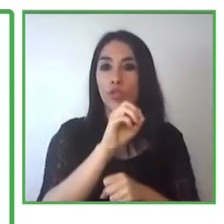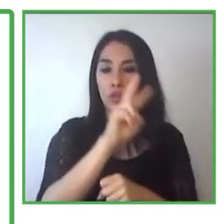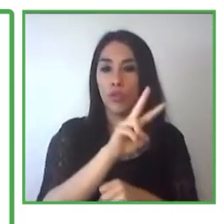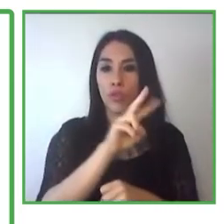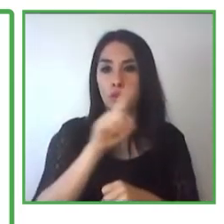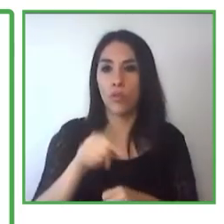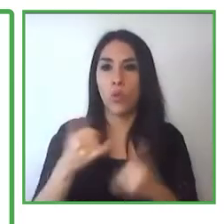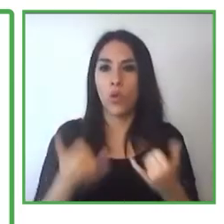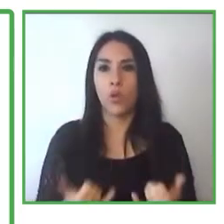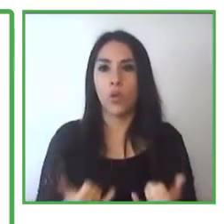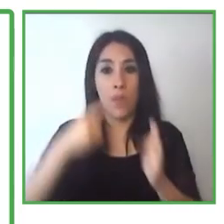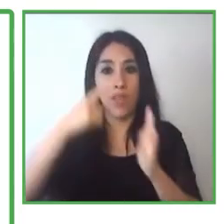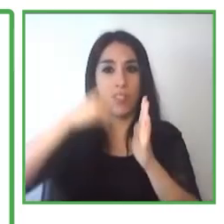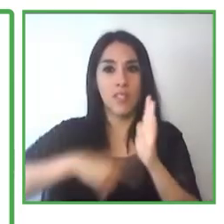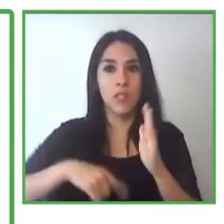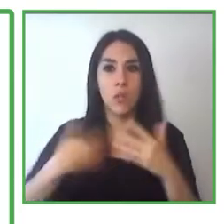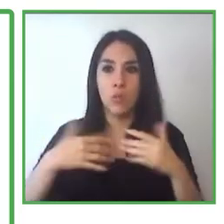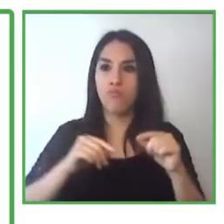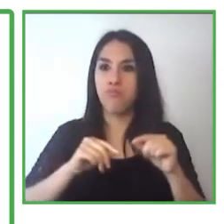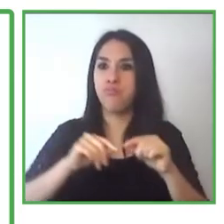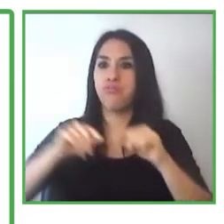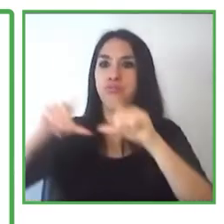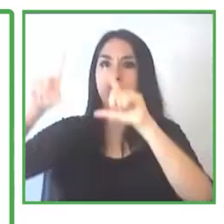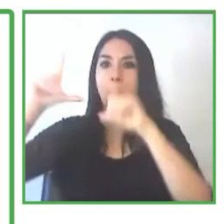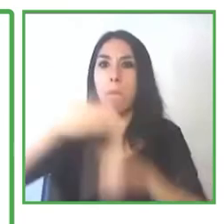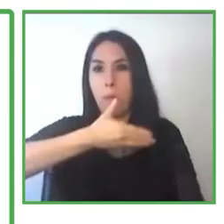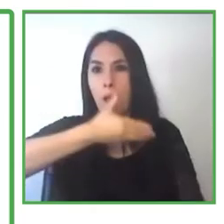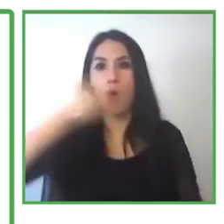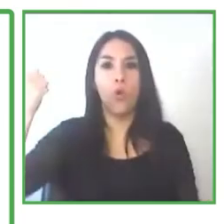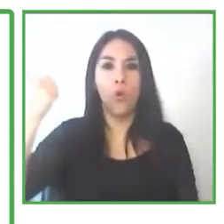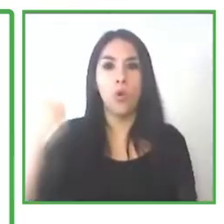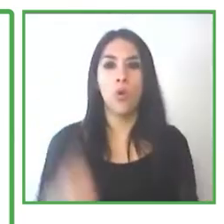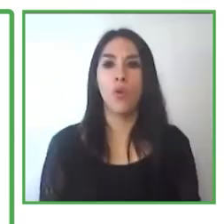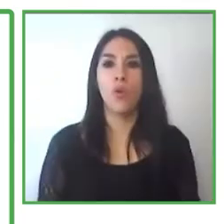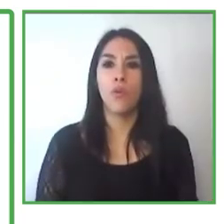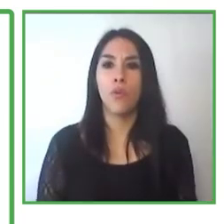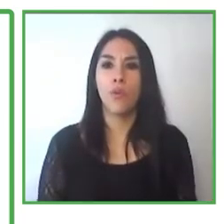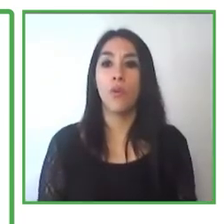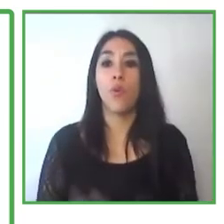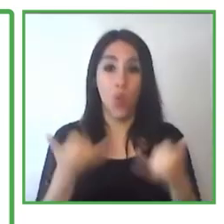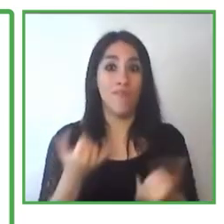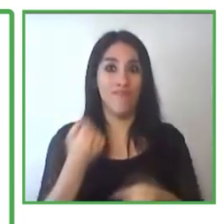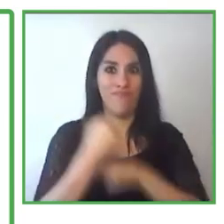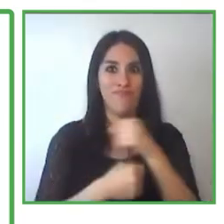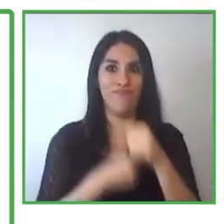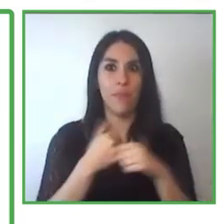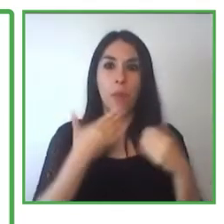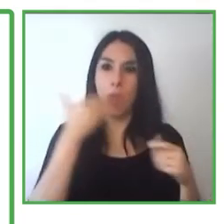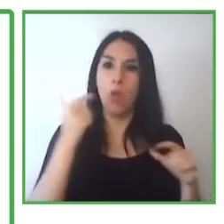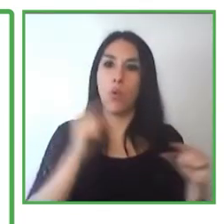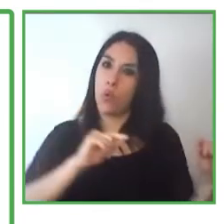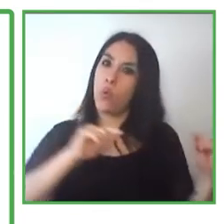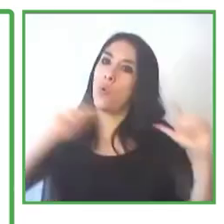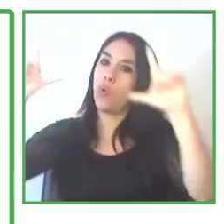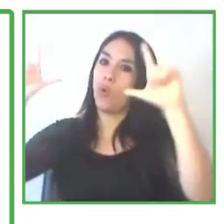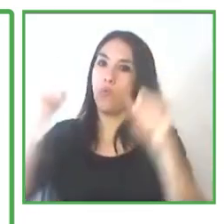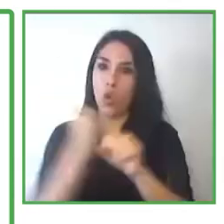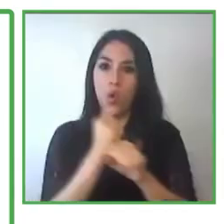datos mejores que a cierre de julio 2019. No ya el 20, sino también el 2019, que era un año sin pandemia.